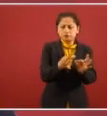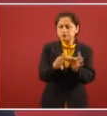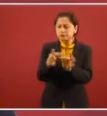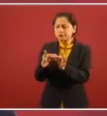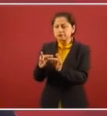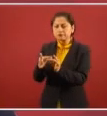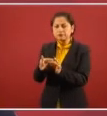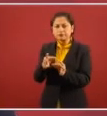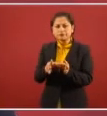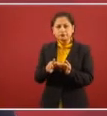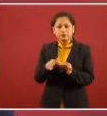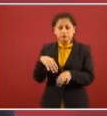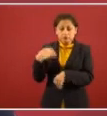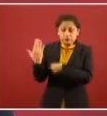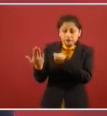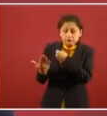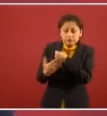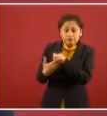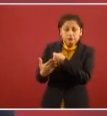a